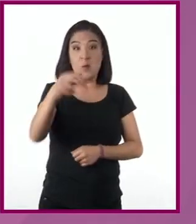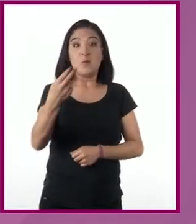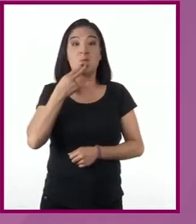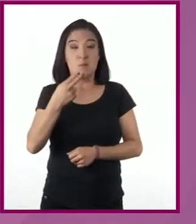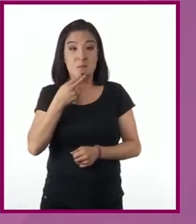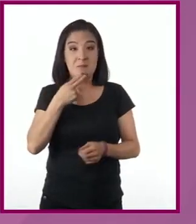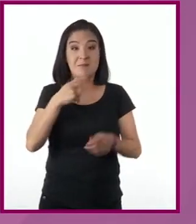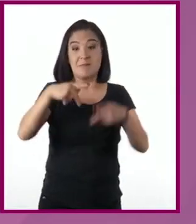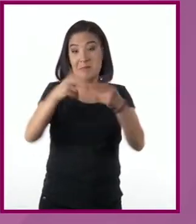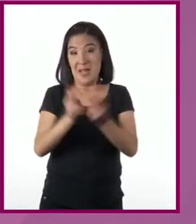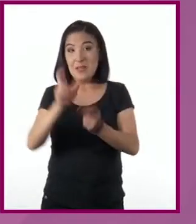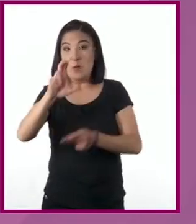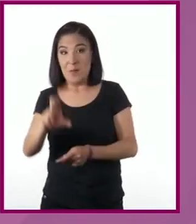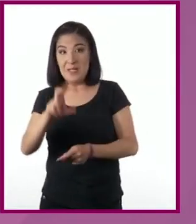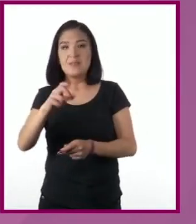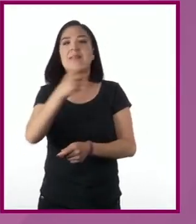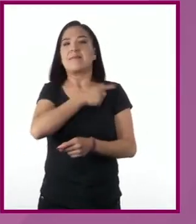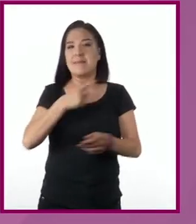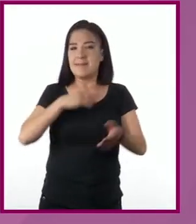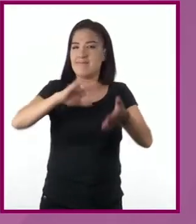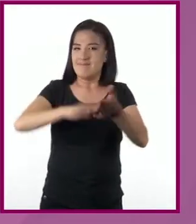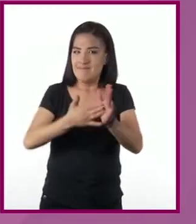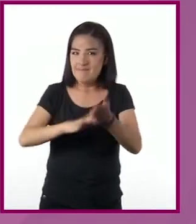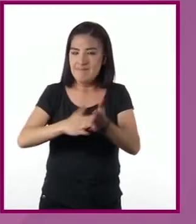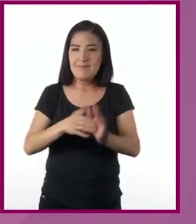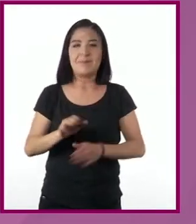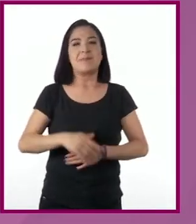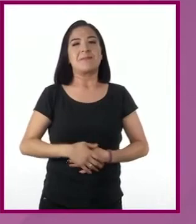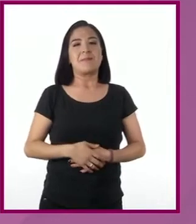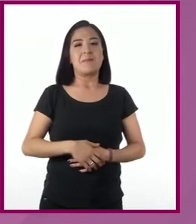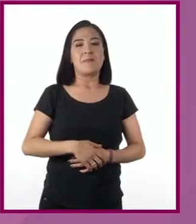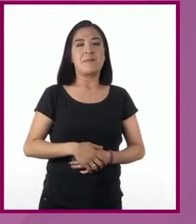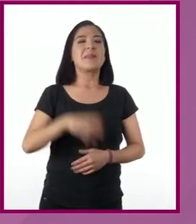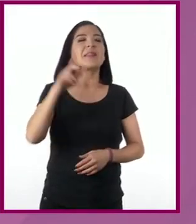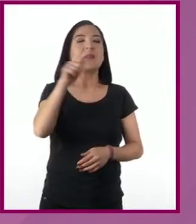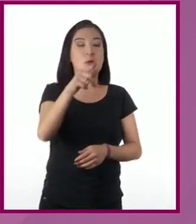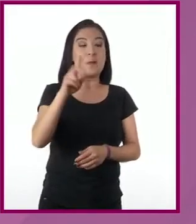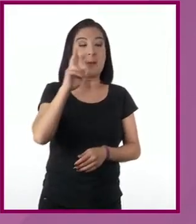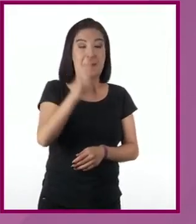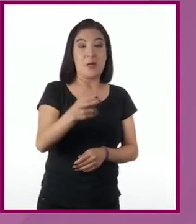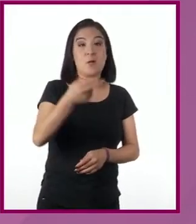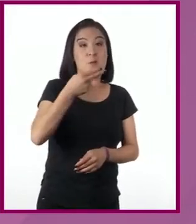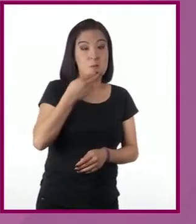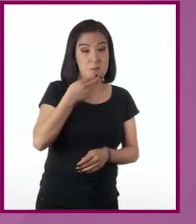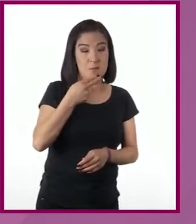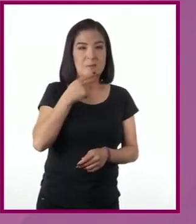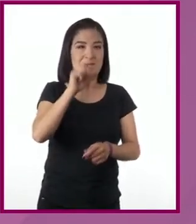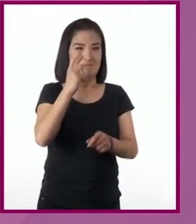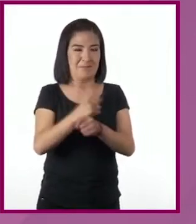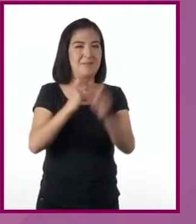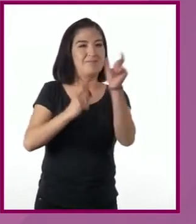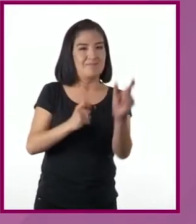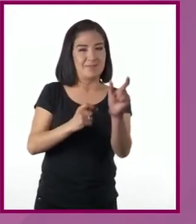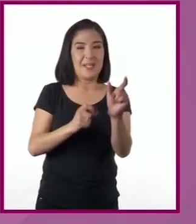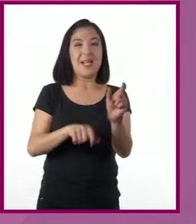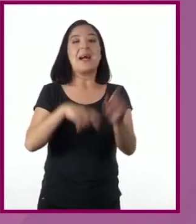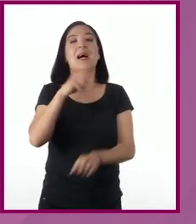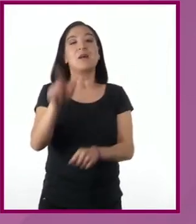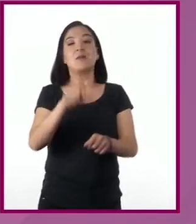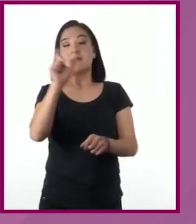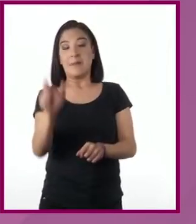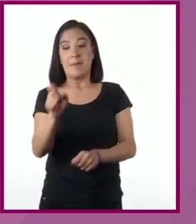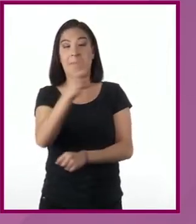deberás lavarlos. Vamos a analizar este enunciado. Si usas los trastes, primera oración, deberás